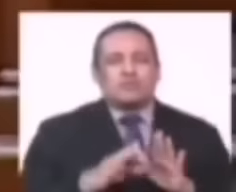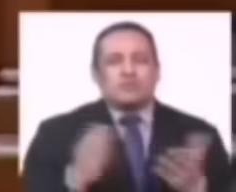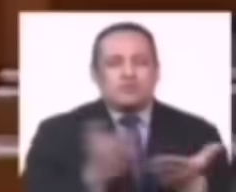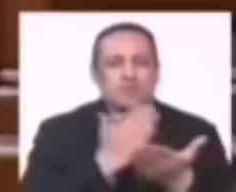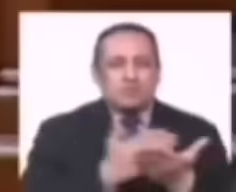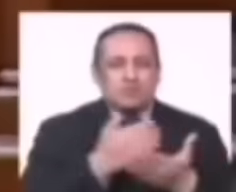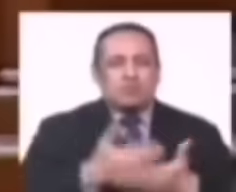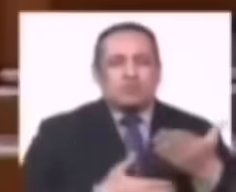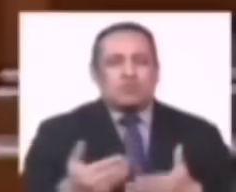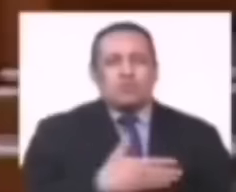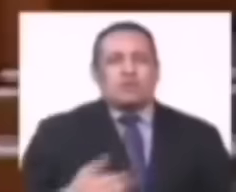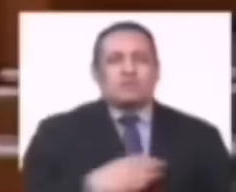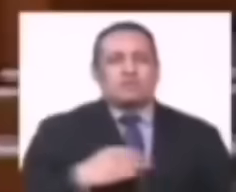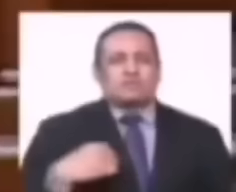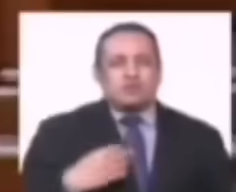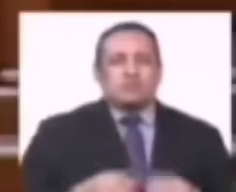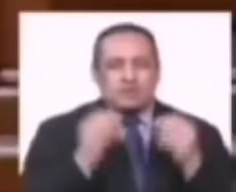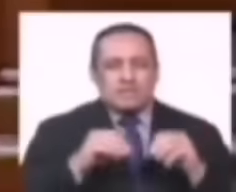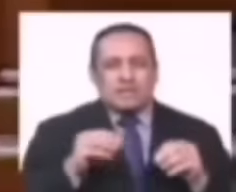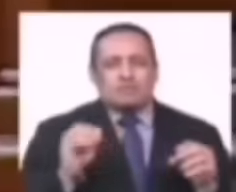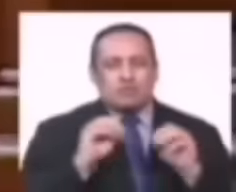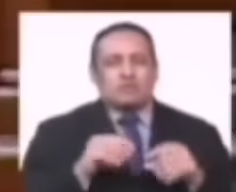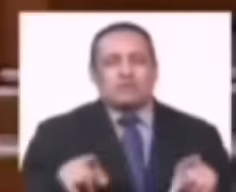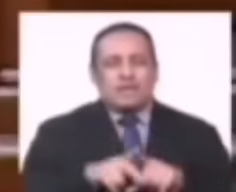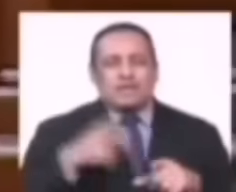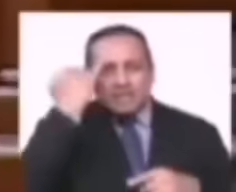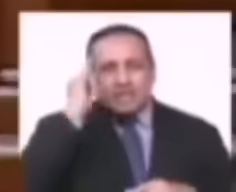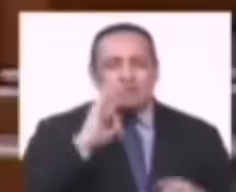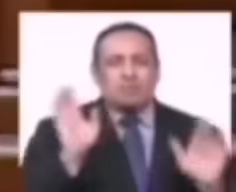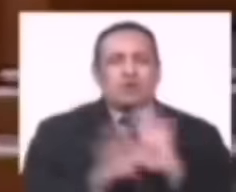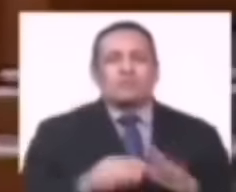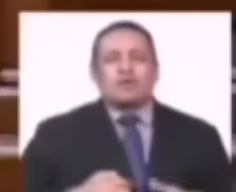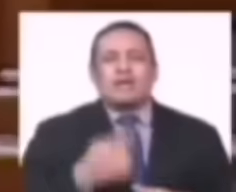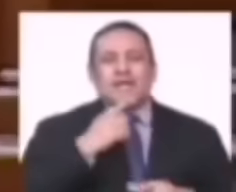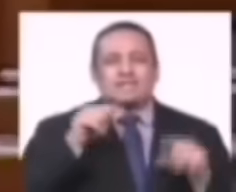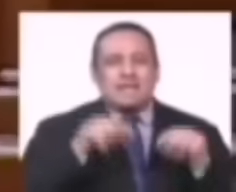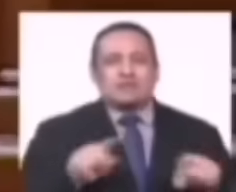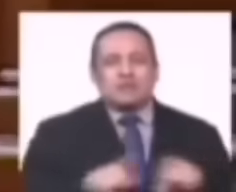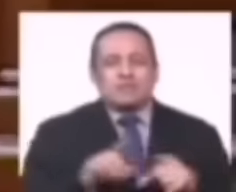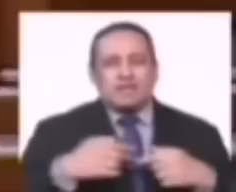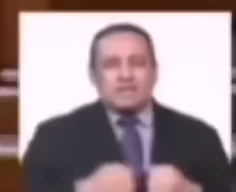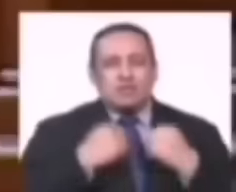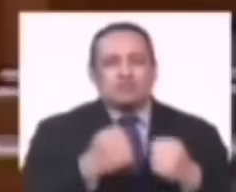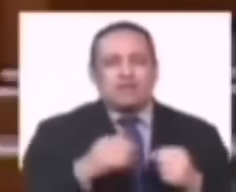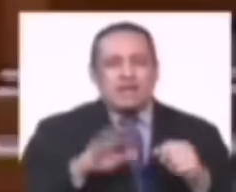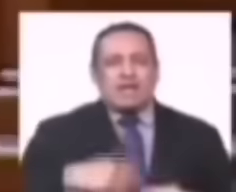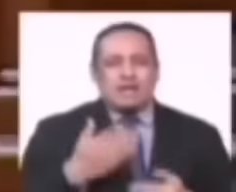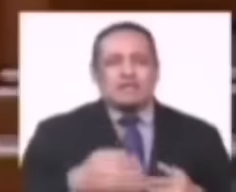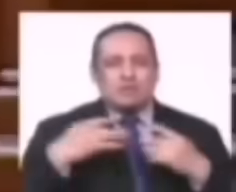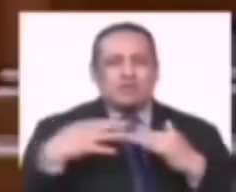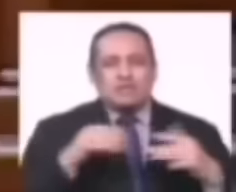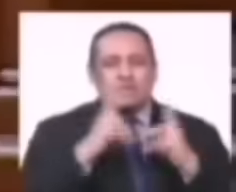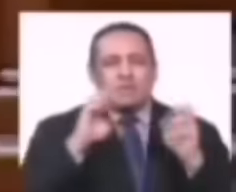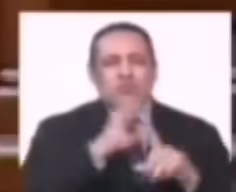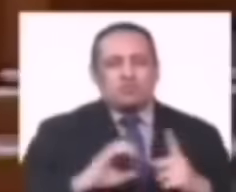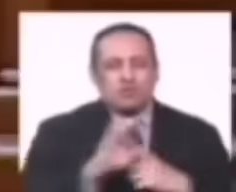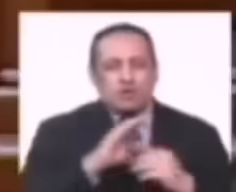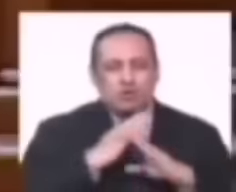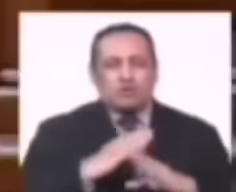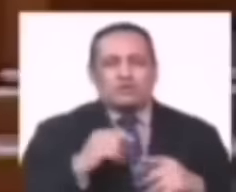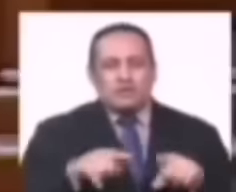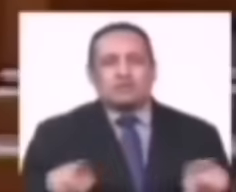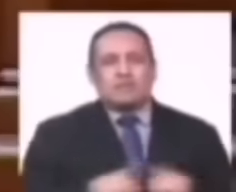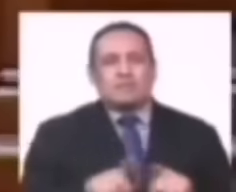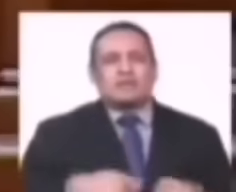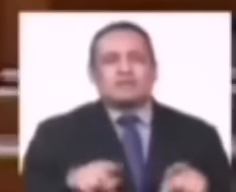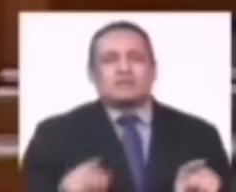público, ministerios, lo que sea, porque están ahí metiendo la ideología de género. Y es eso lo que tenemos que luchar. Hay que dar una batalla cultural contra eso, contra los idiomas, y